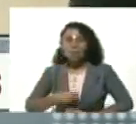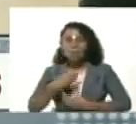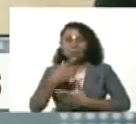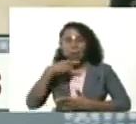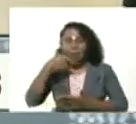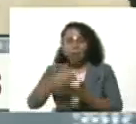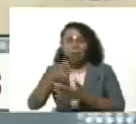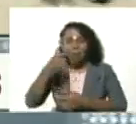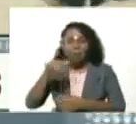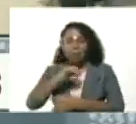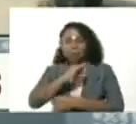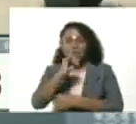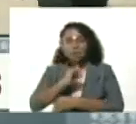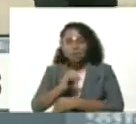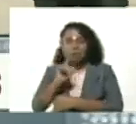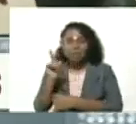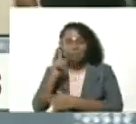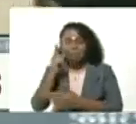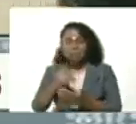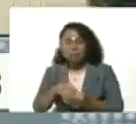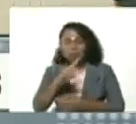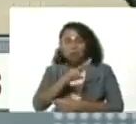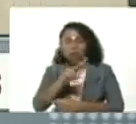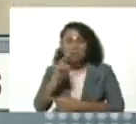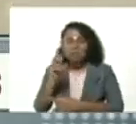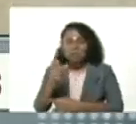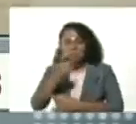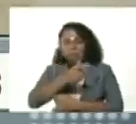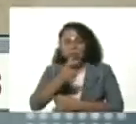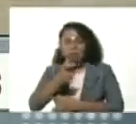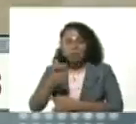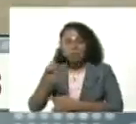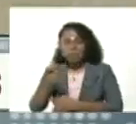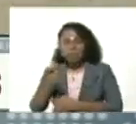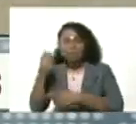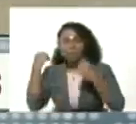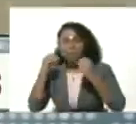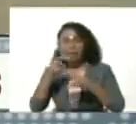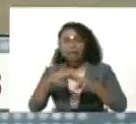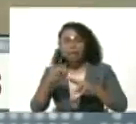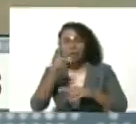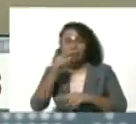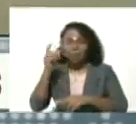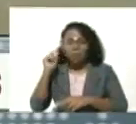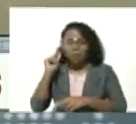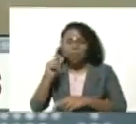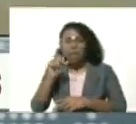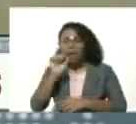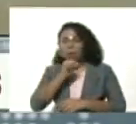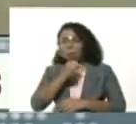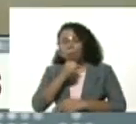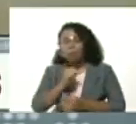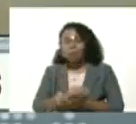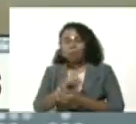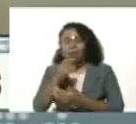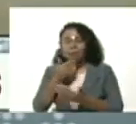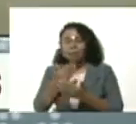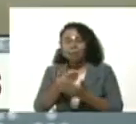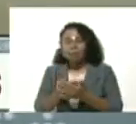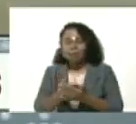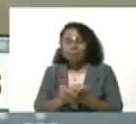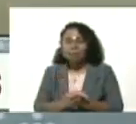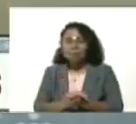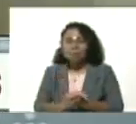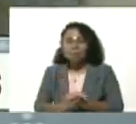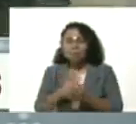pueblo zuliano, en nombre de estas 1.200 personas, entre niños, adultos y abuelos, el agradecimiento